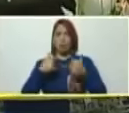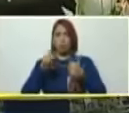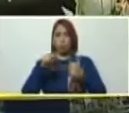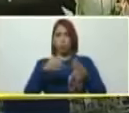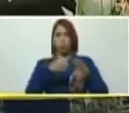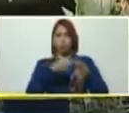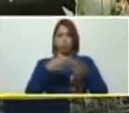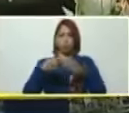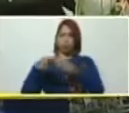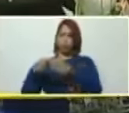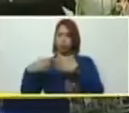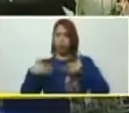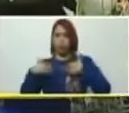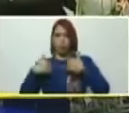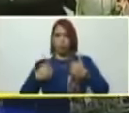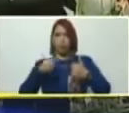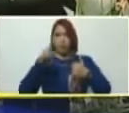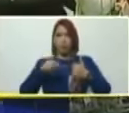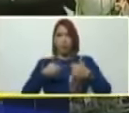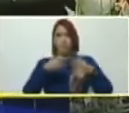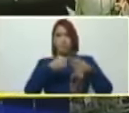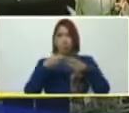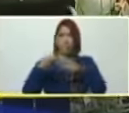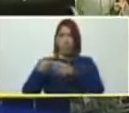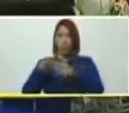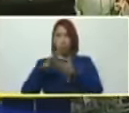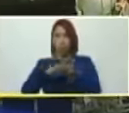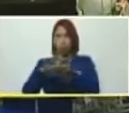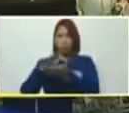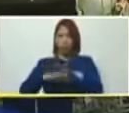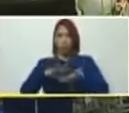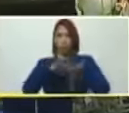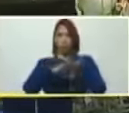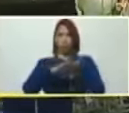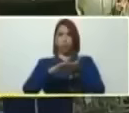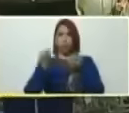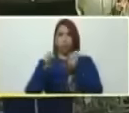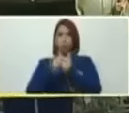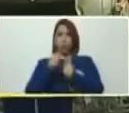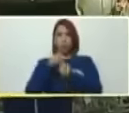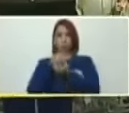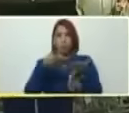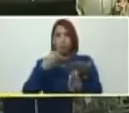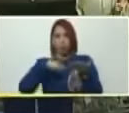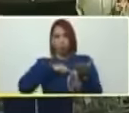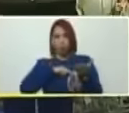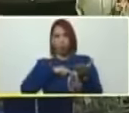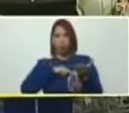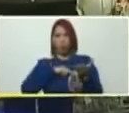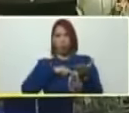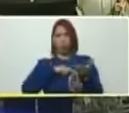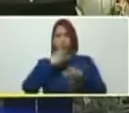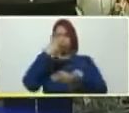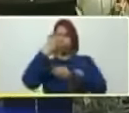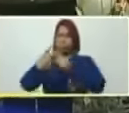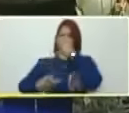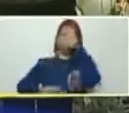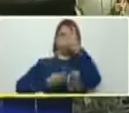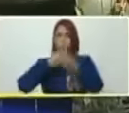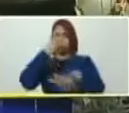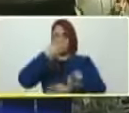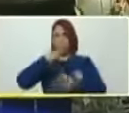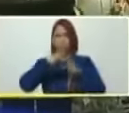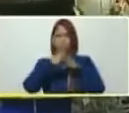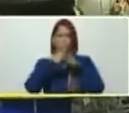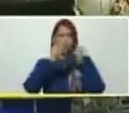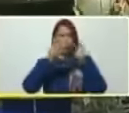seguridad, están las brigadas de soluciones, que con esa hemos llegado a todos los rincones, con